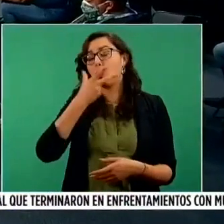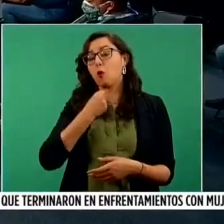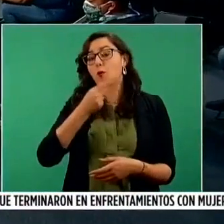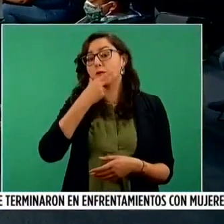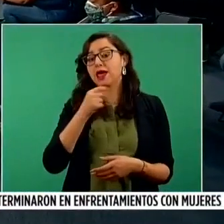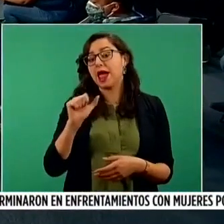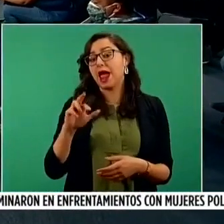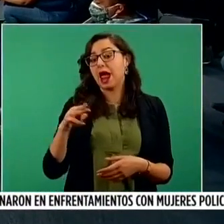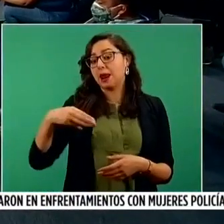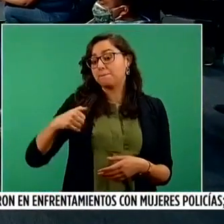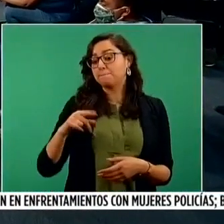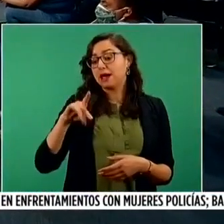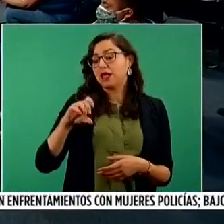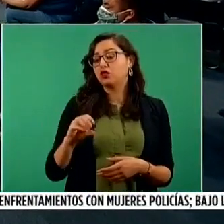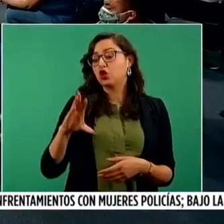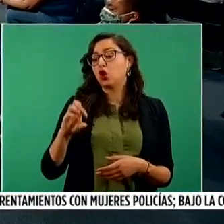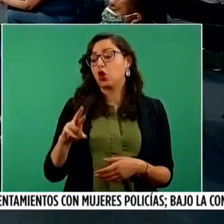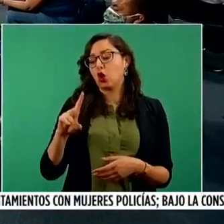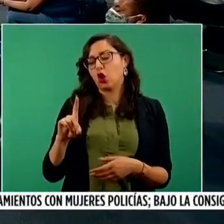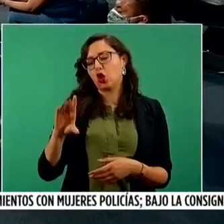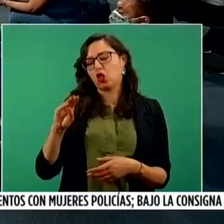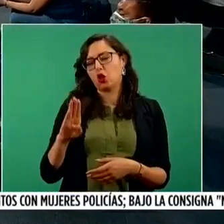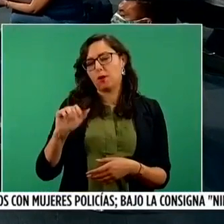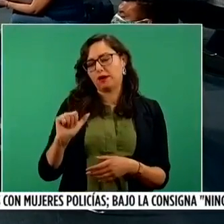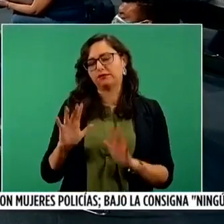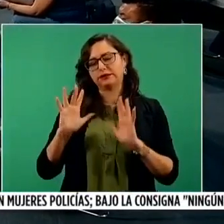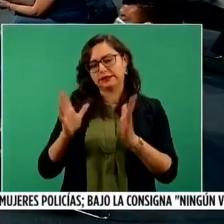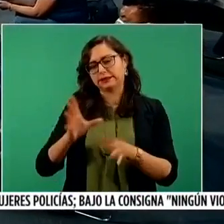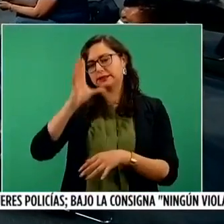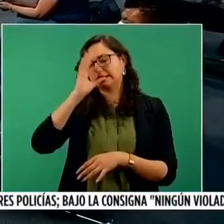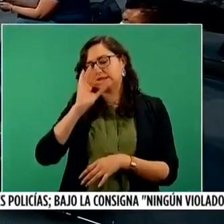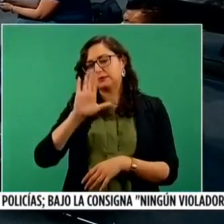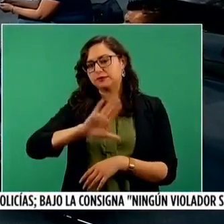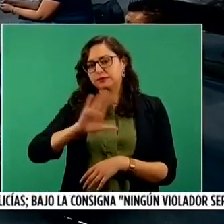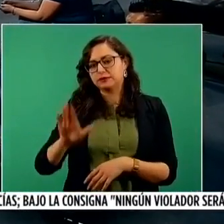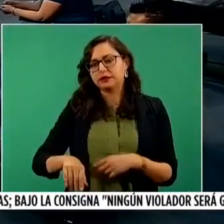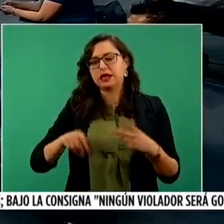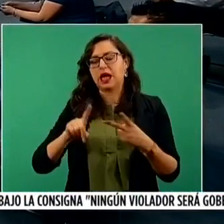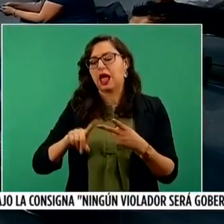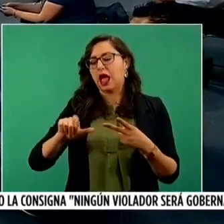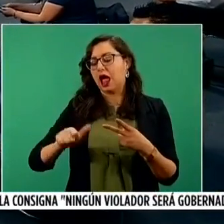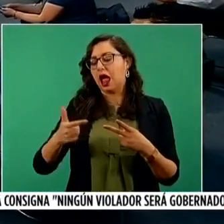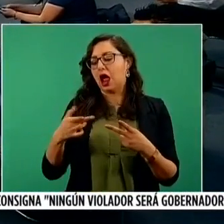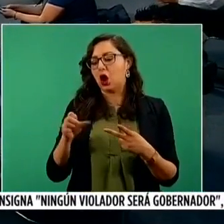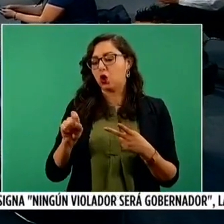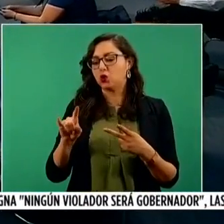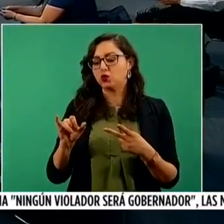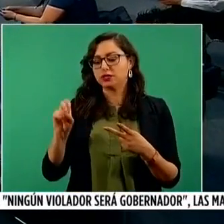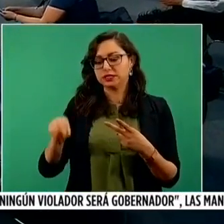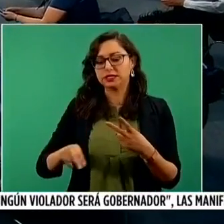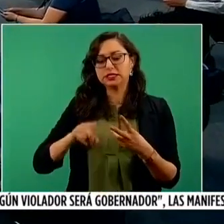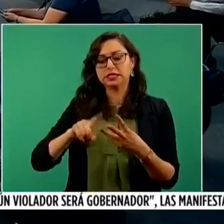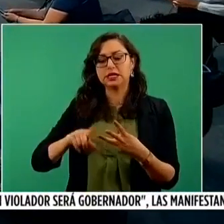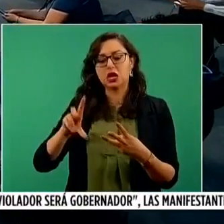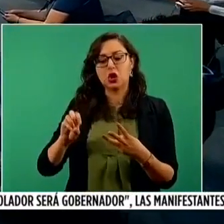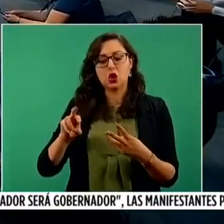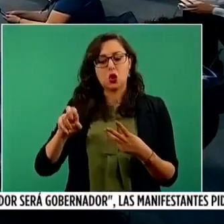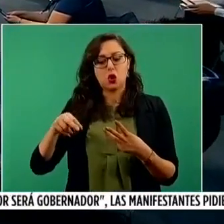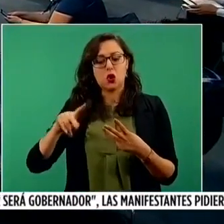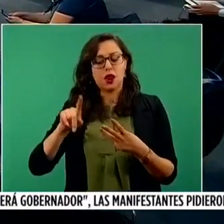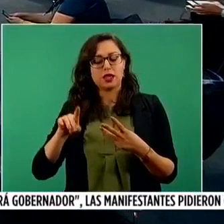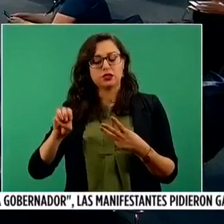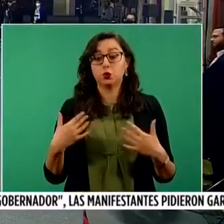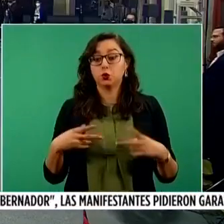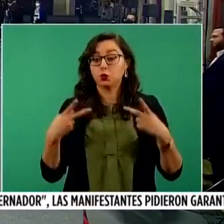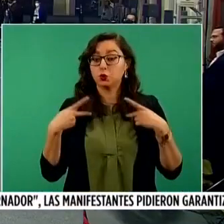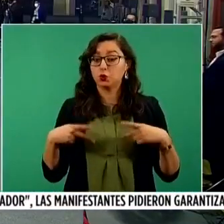No se cierra la posibilidad de que México tenga acceso a